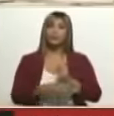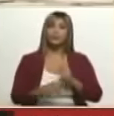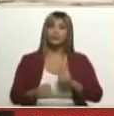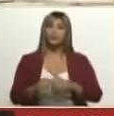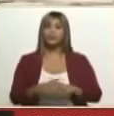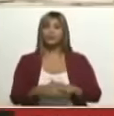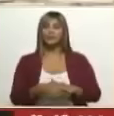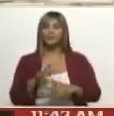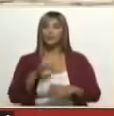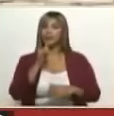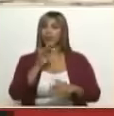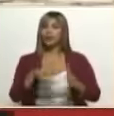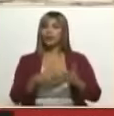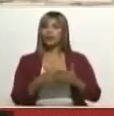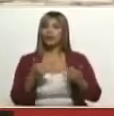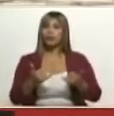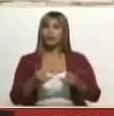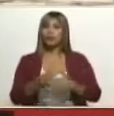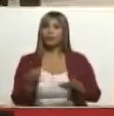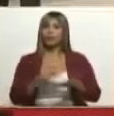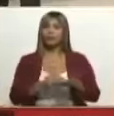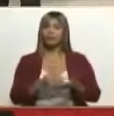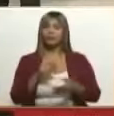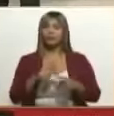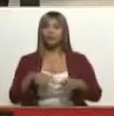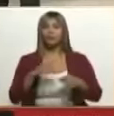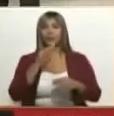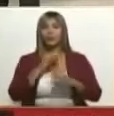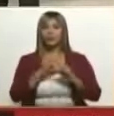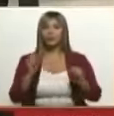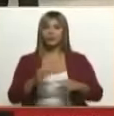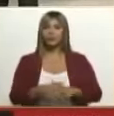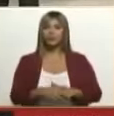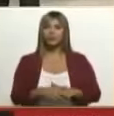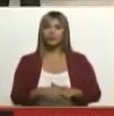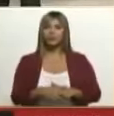criminales. Esa es la información que tenemos desde acá y con esta retornamos a los estudios de su programa Café en la Mañana. Adelante.